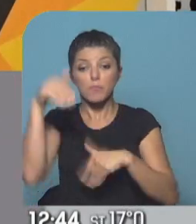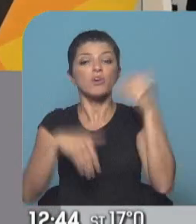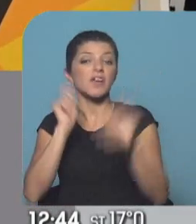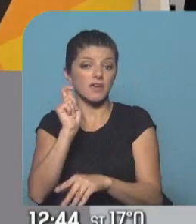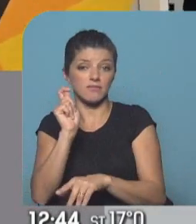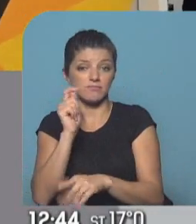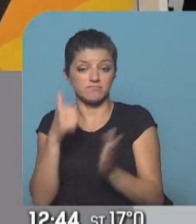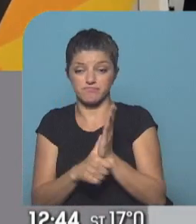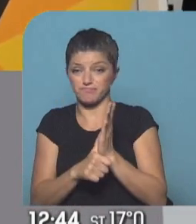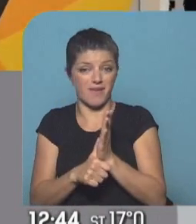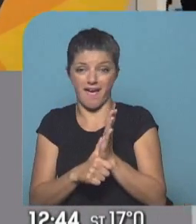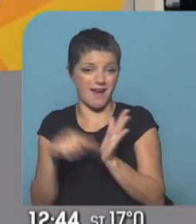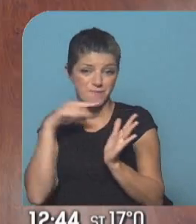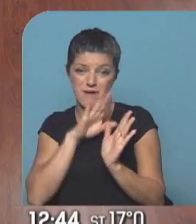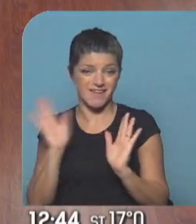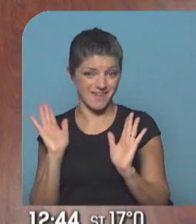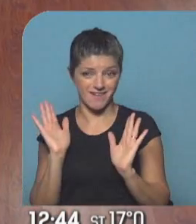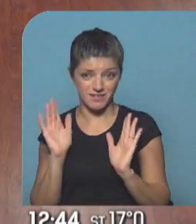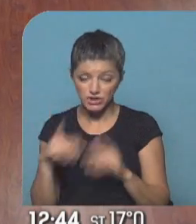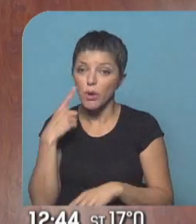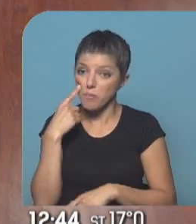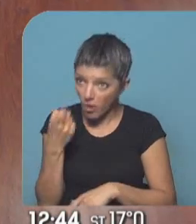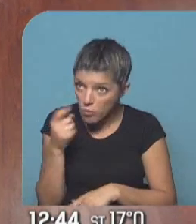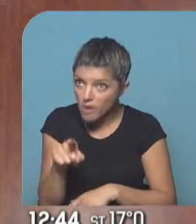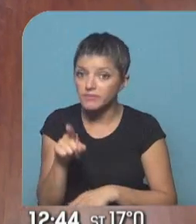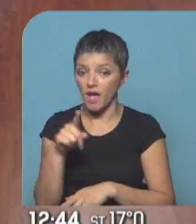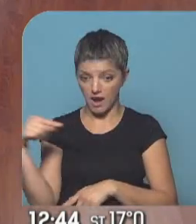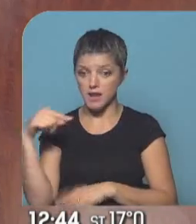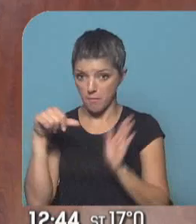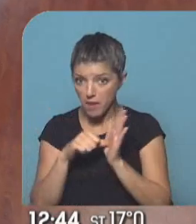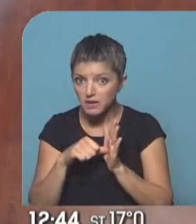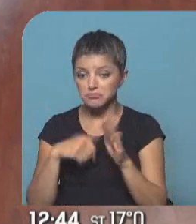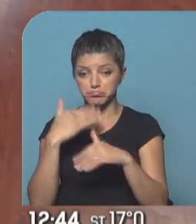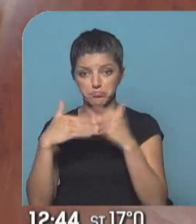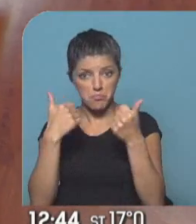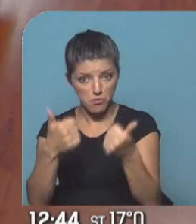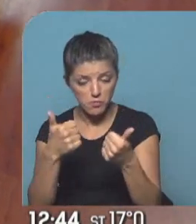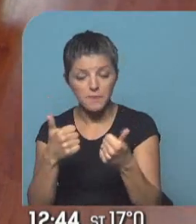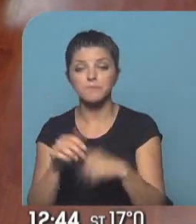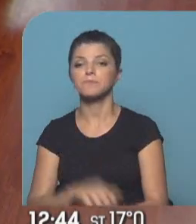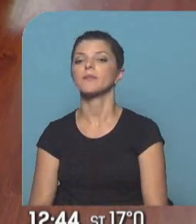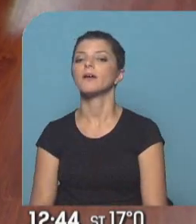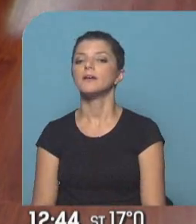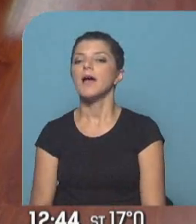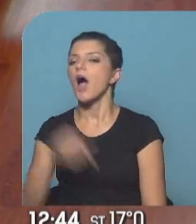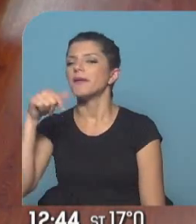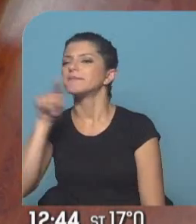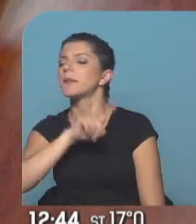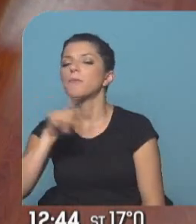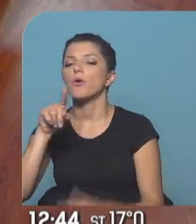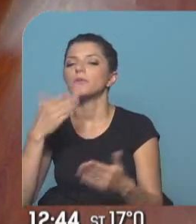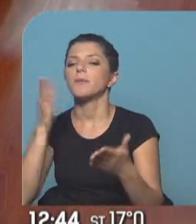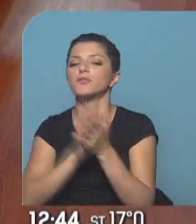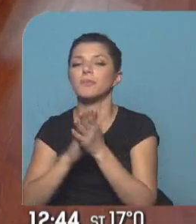son los que económicamente ven los beneficios de esta política. Digamos, tampoco está en juego en esta elección la